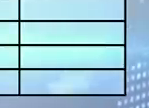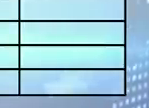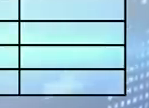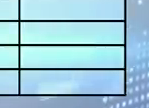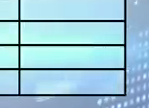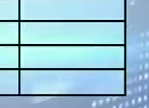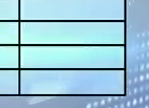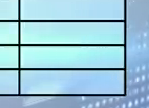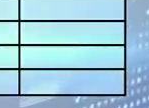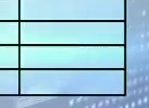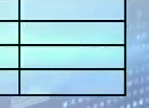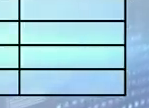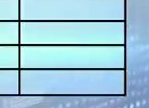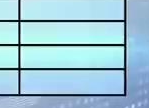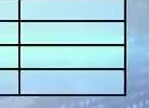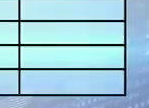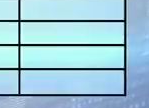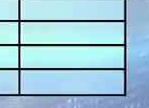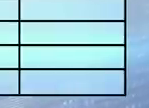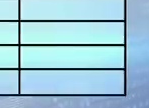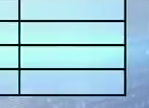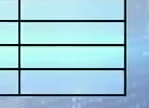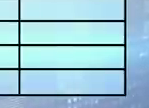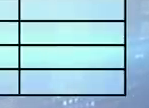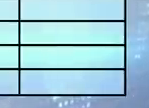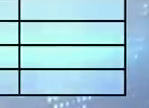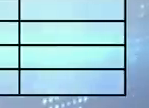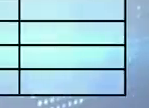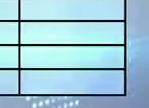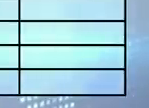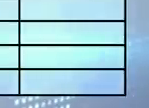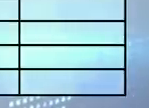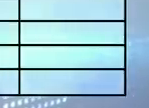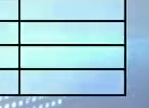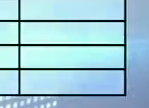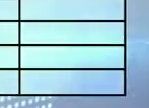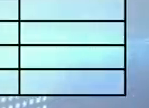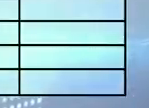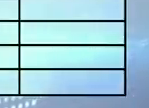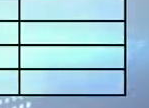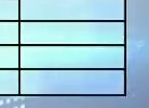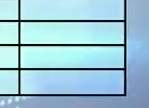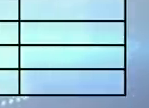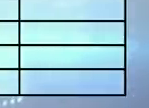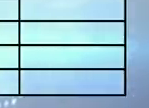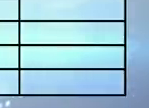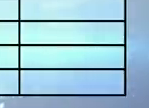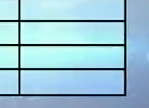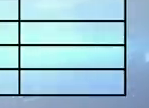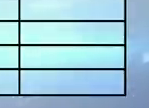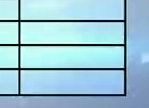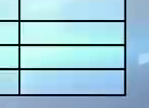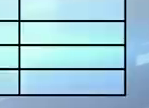manera, solo presenta en la gripe y el pulmón, las manchas,